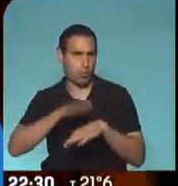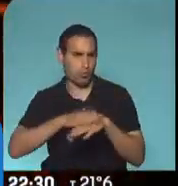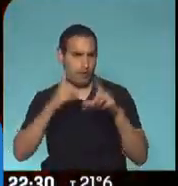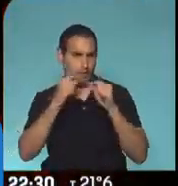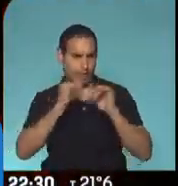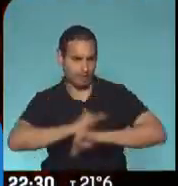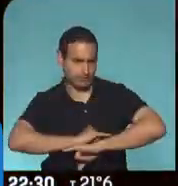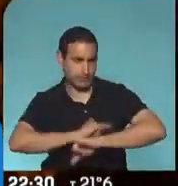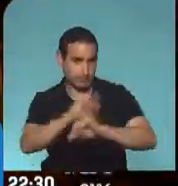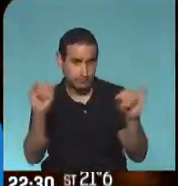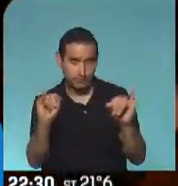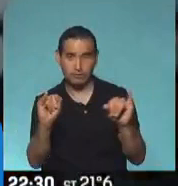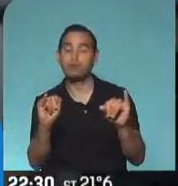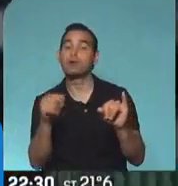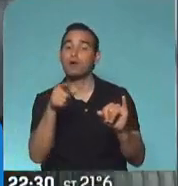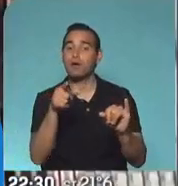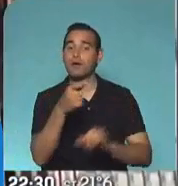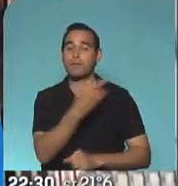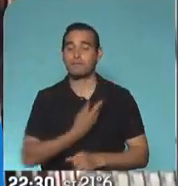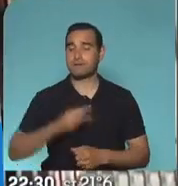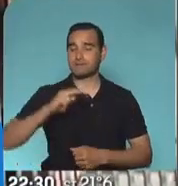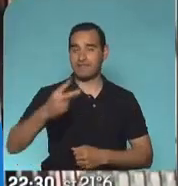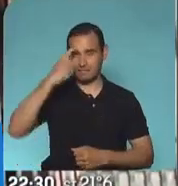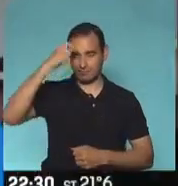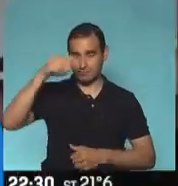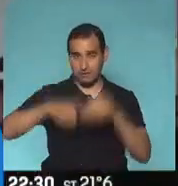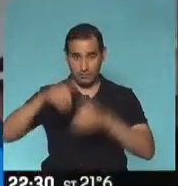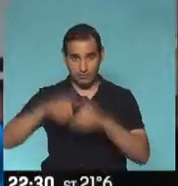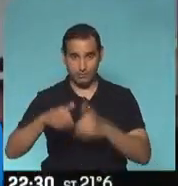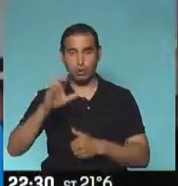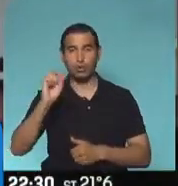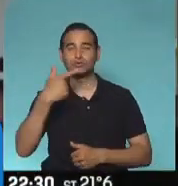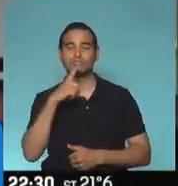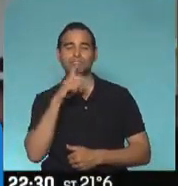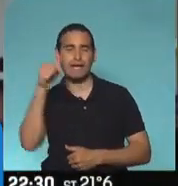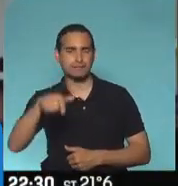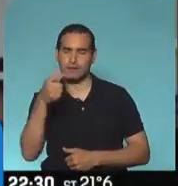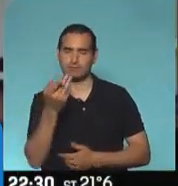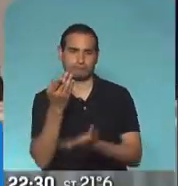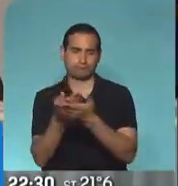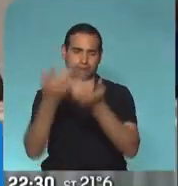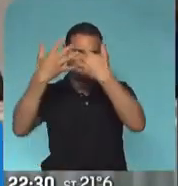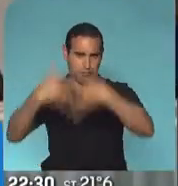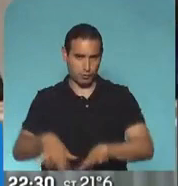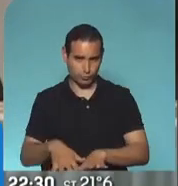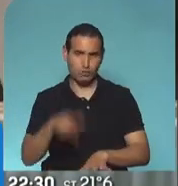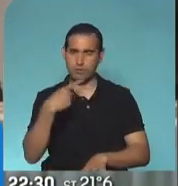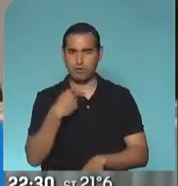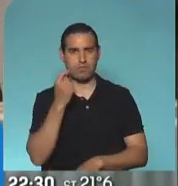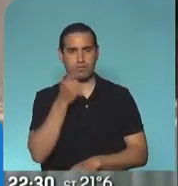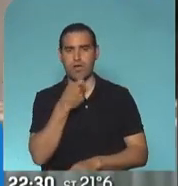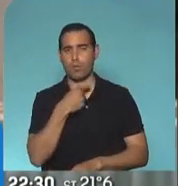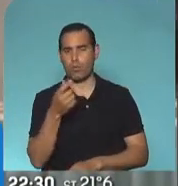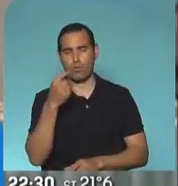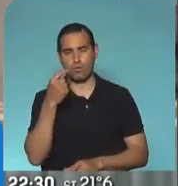el escenario a favor del oficialismo, el vicepresidente del Tribunal Electoral, Antonio Costas, presentó su renuncia en desacuerdo con la decisión